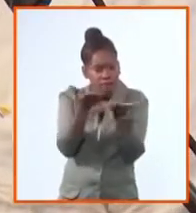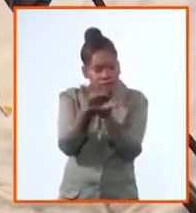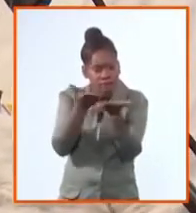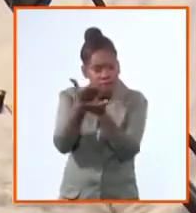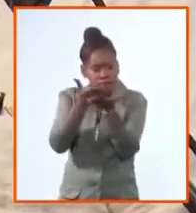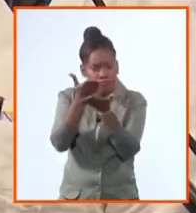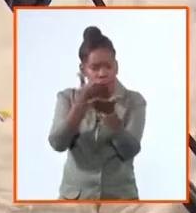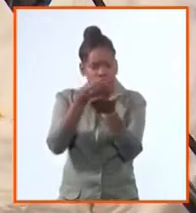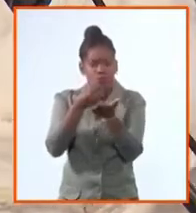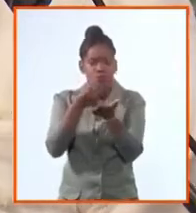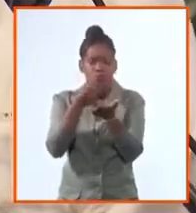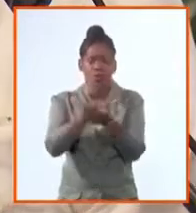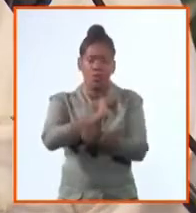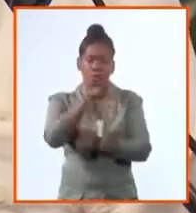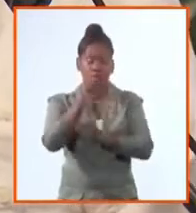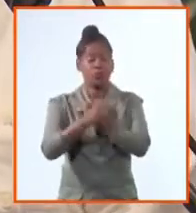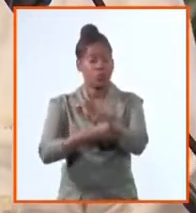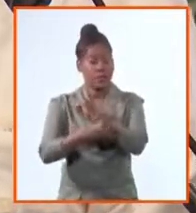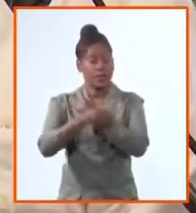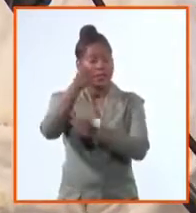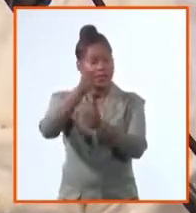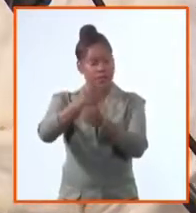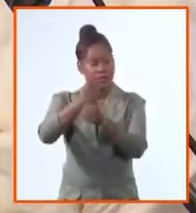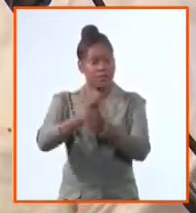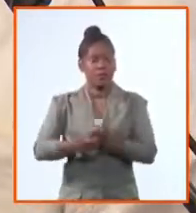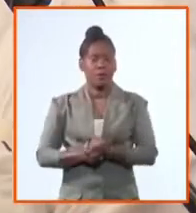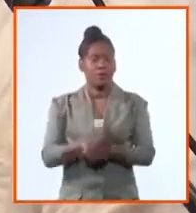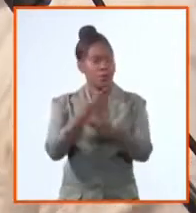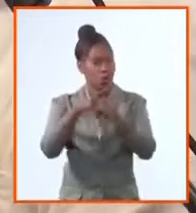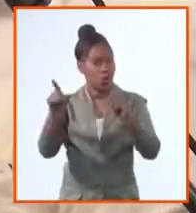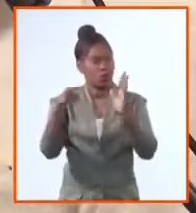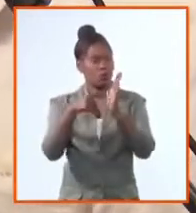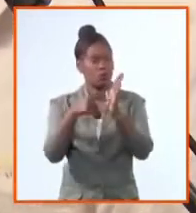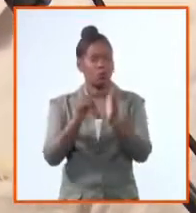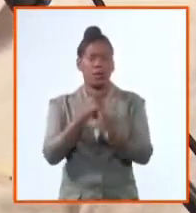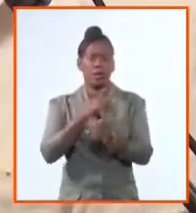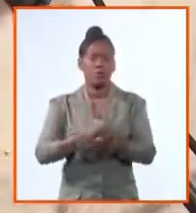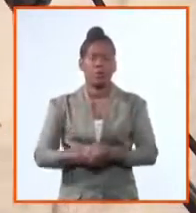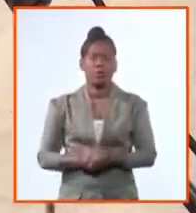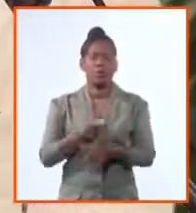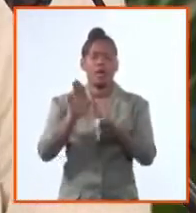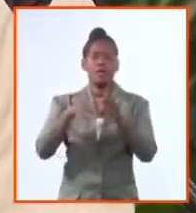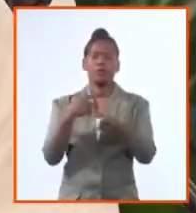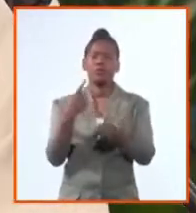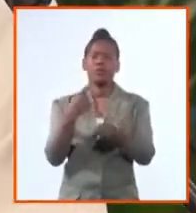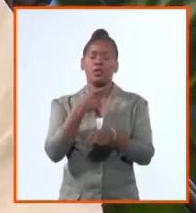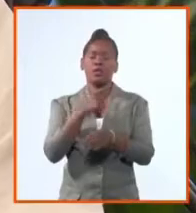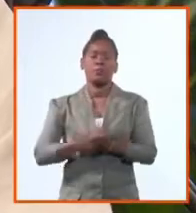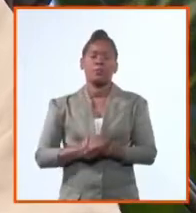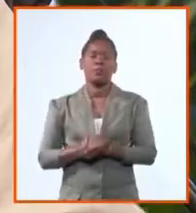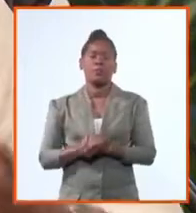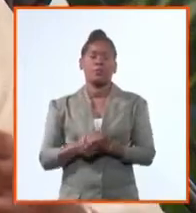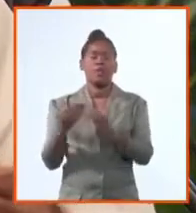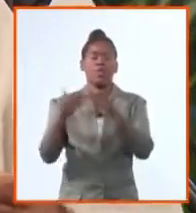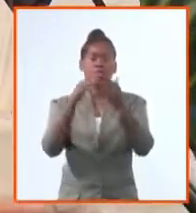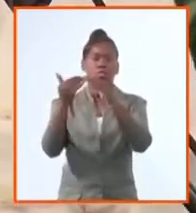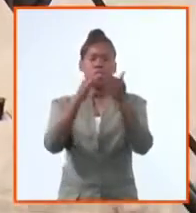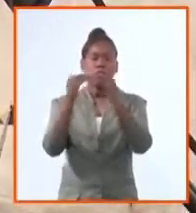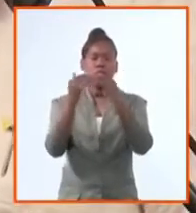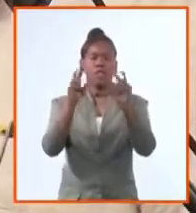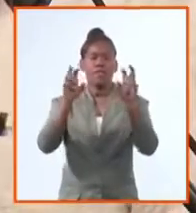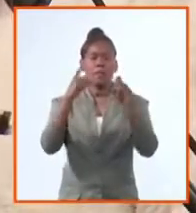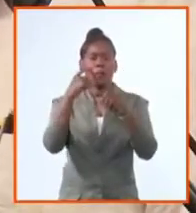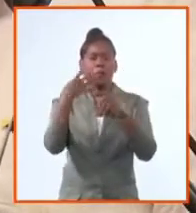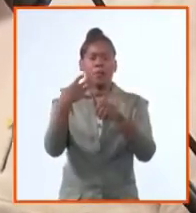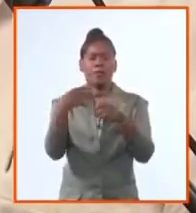de ese estudio es vincularlo con otras cosas, porque bueno, a veces discutimos el problema de financiamiento un poco cerrado,